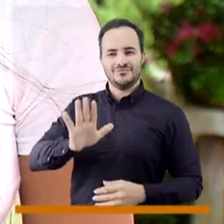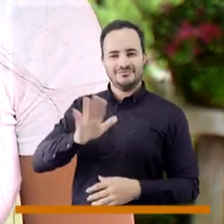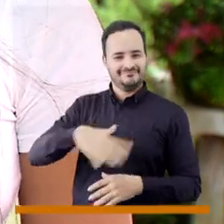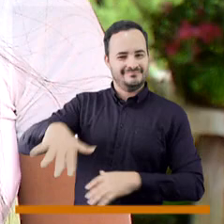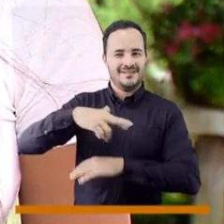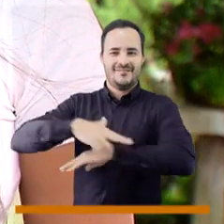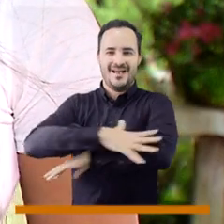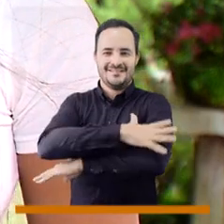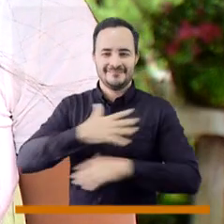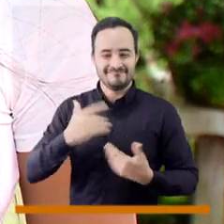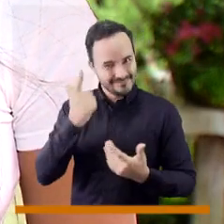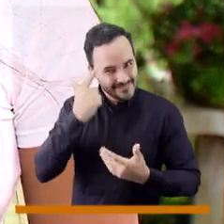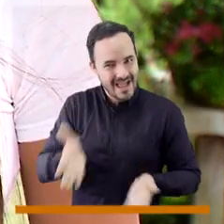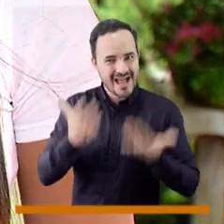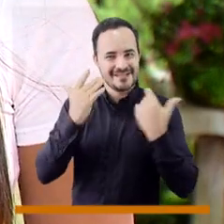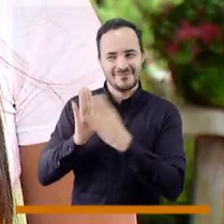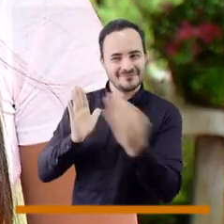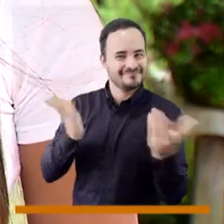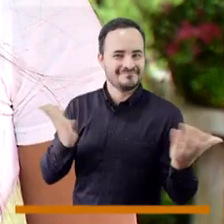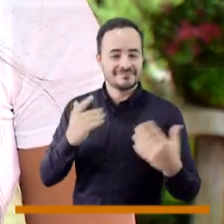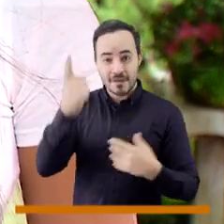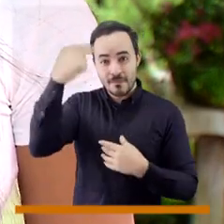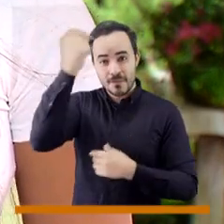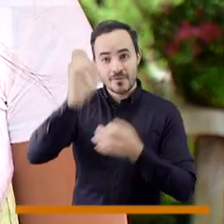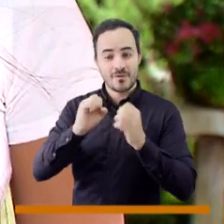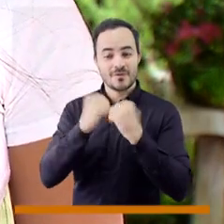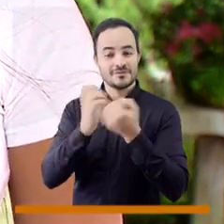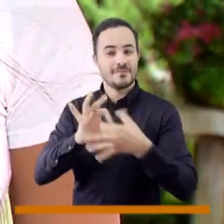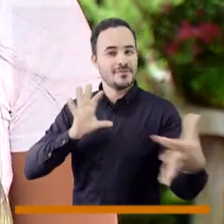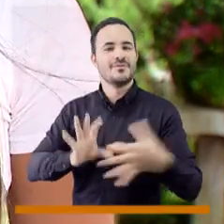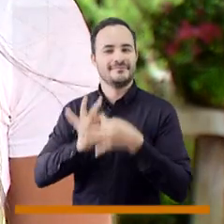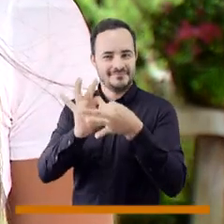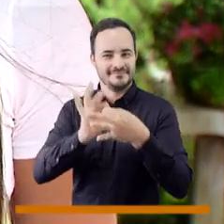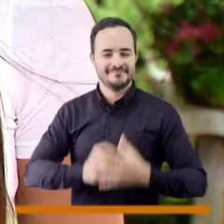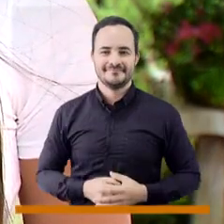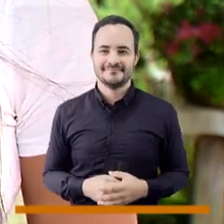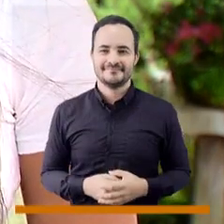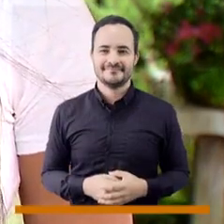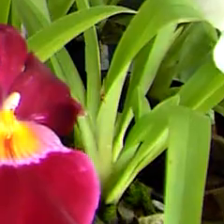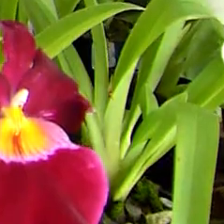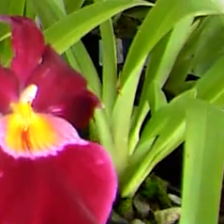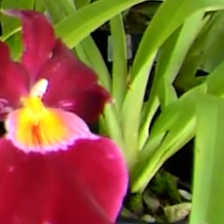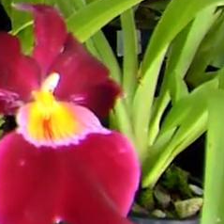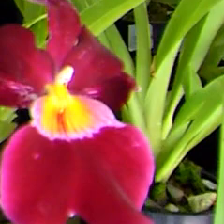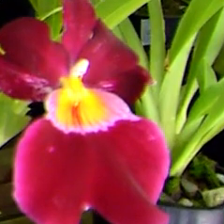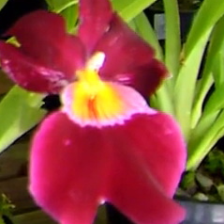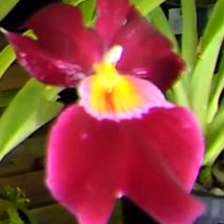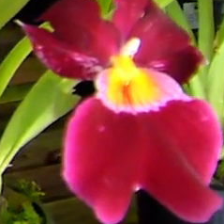biodiversidad del Valle de Aburrá. Cultiva y siembra, porque el consejo somos tú y yo.